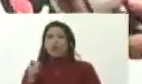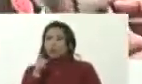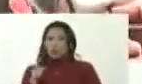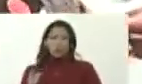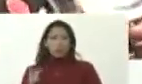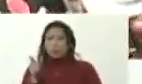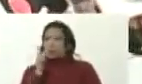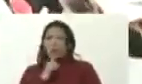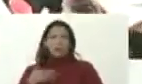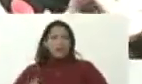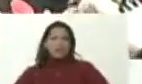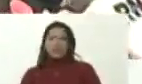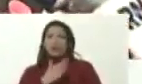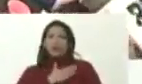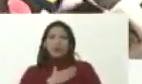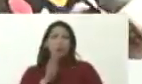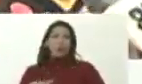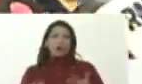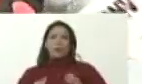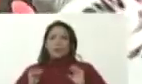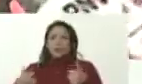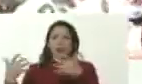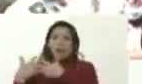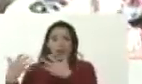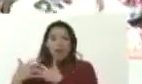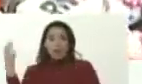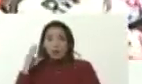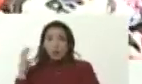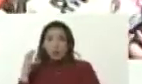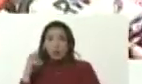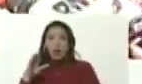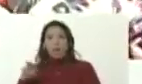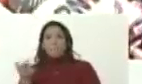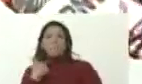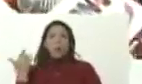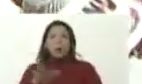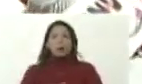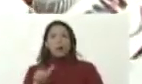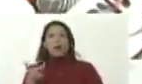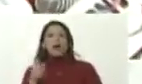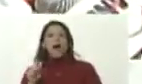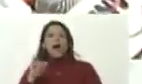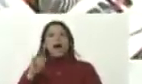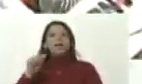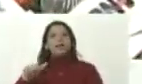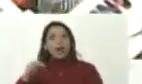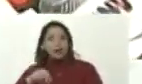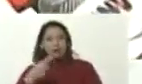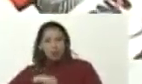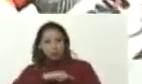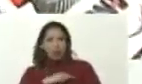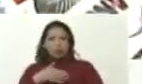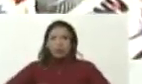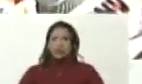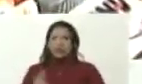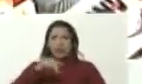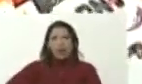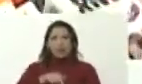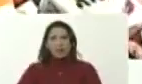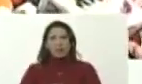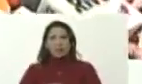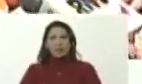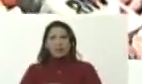guerra en Colombia por el asesinato de Julio Eliezer Gaitán. No habíamos nacido los que estamos aquí cuando ya en Colombia estaba en